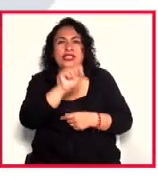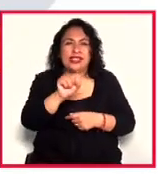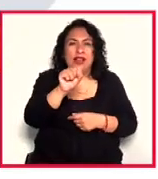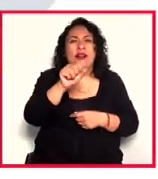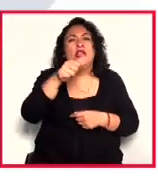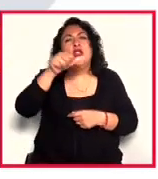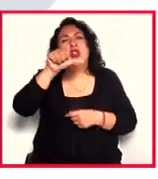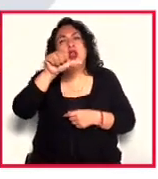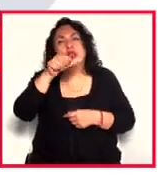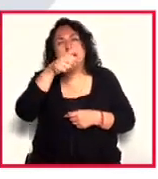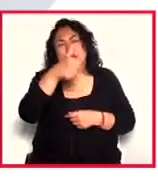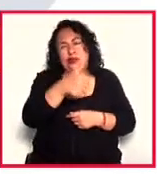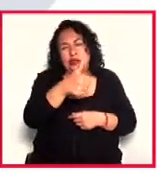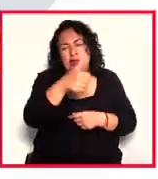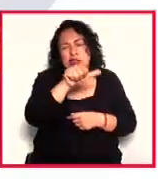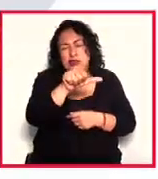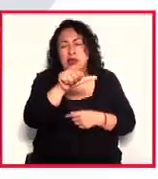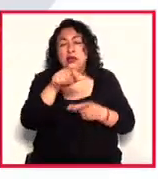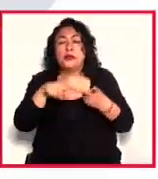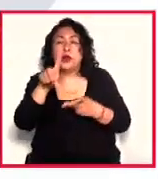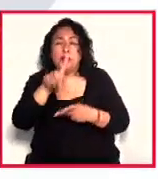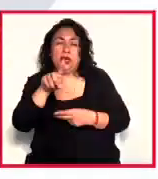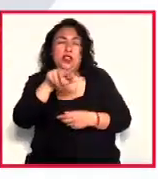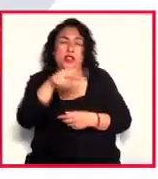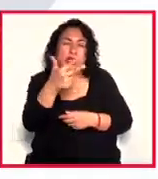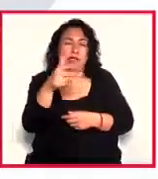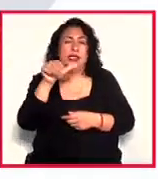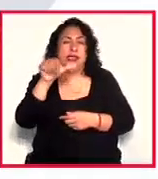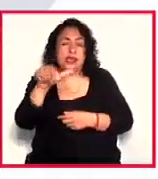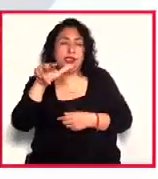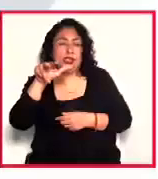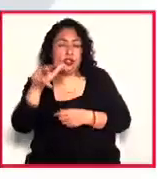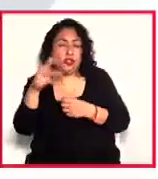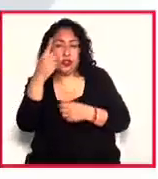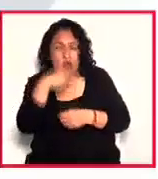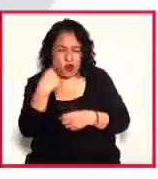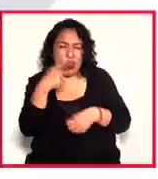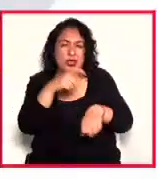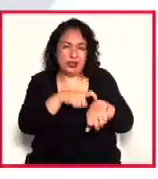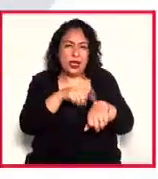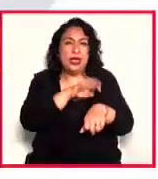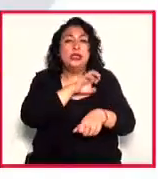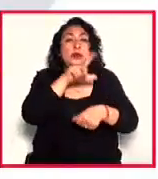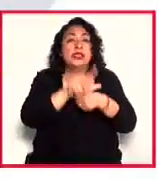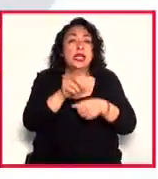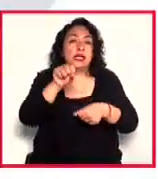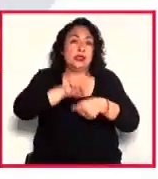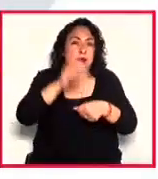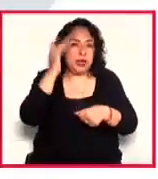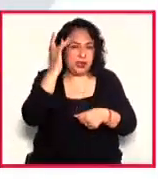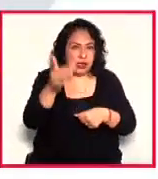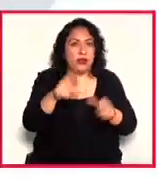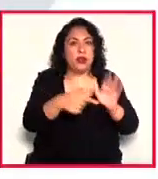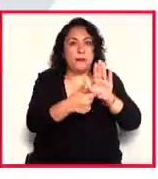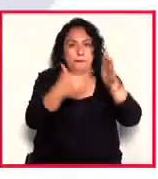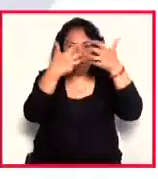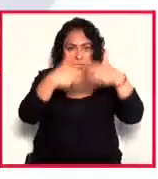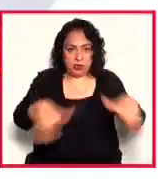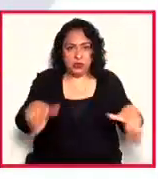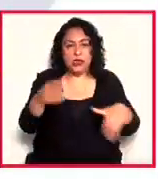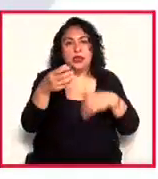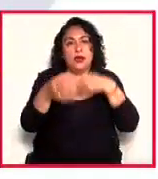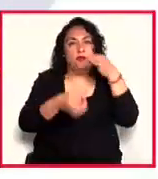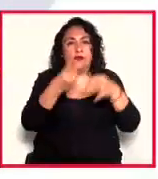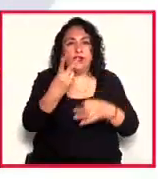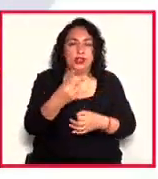horas, domingos 13, 16 y 18 horas, con horarios especiales en Semana Santa. Noticias 22, Omar Vera.